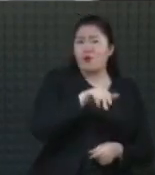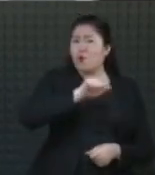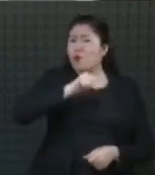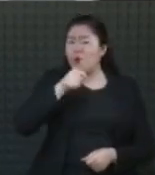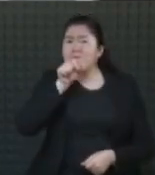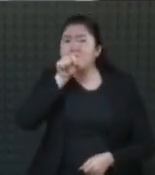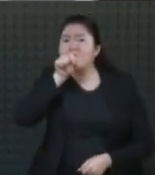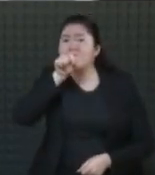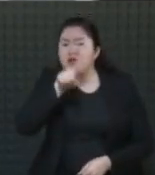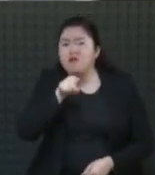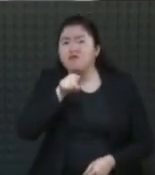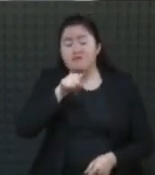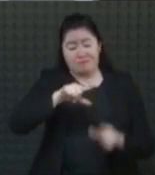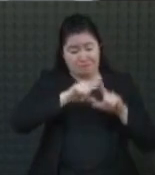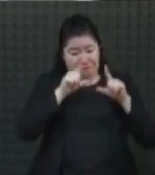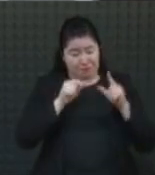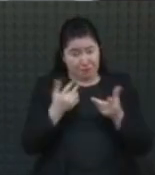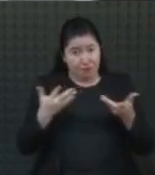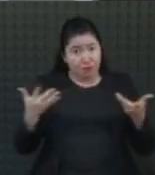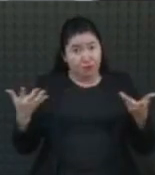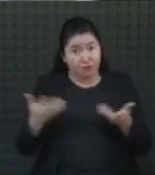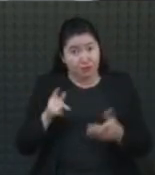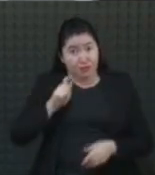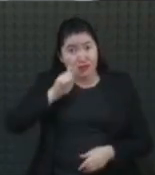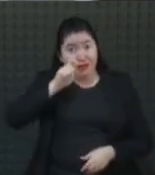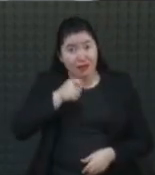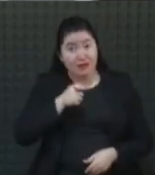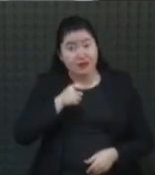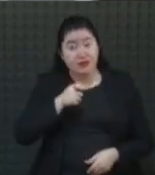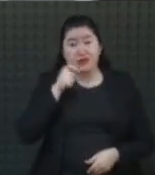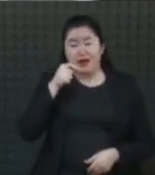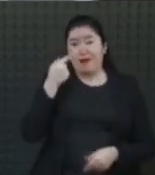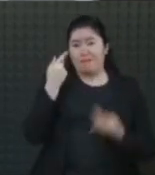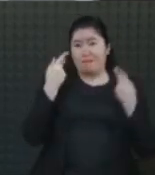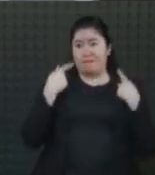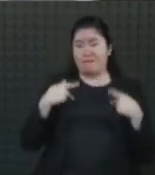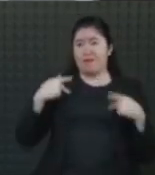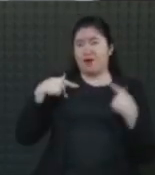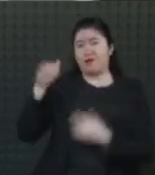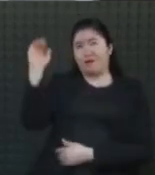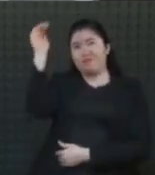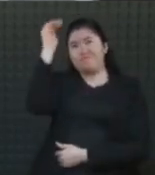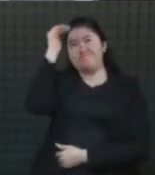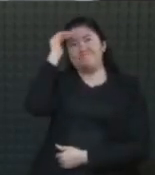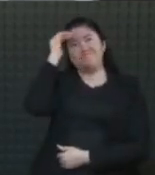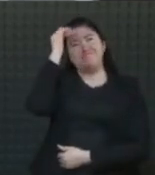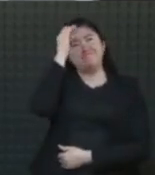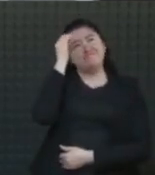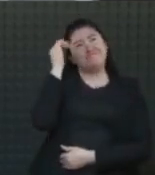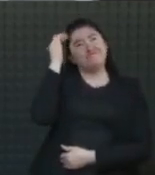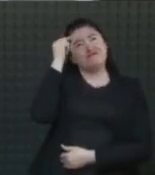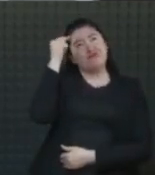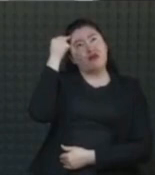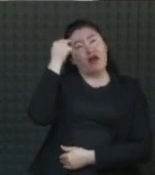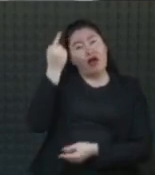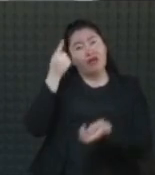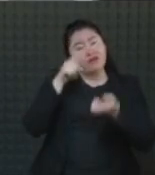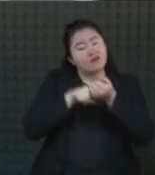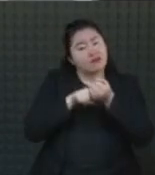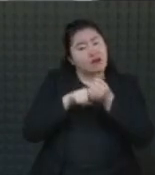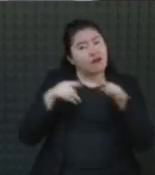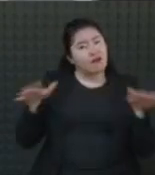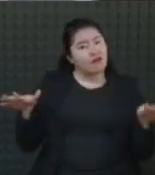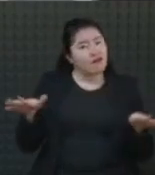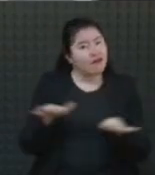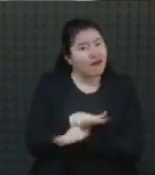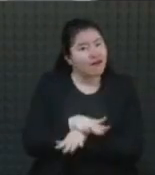perdure esta transformación es que perdure el cambio en la conciencia de la gente. en la visión de nuestro México y en una visión de un